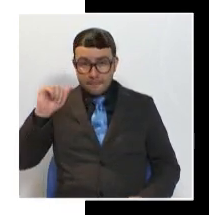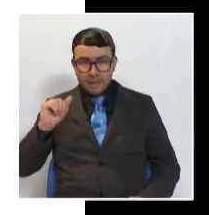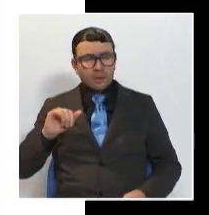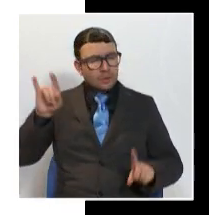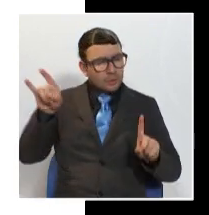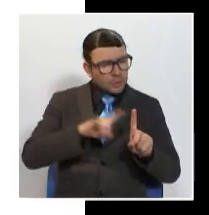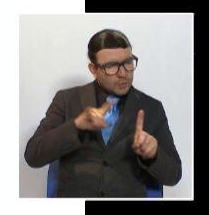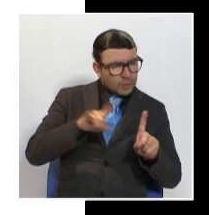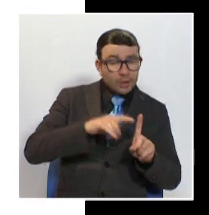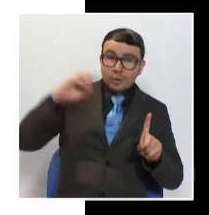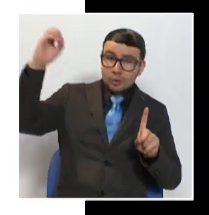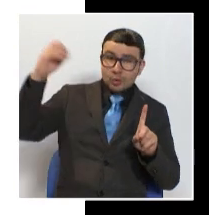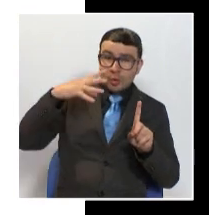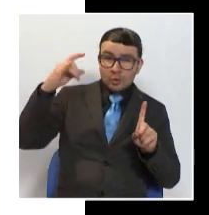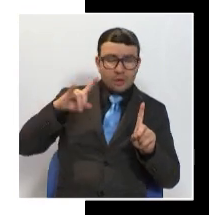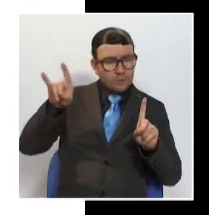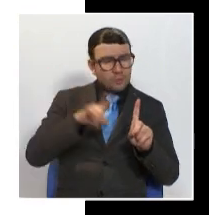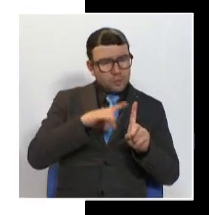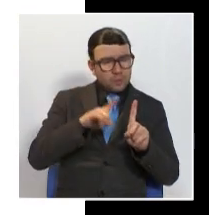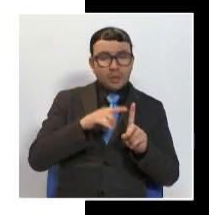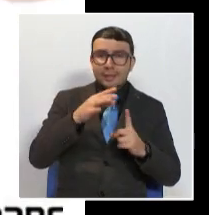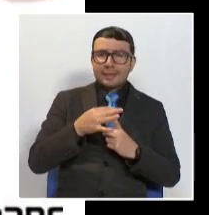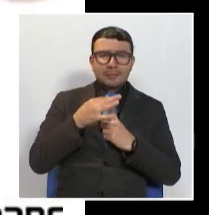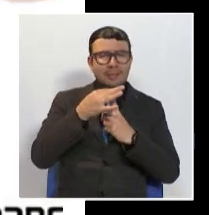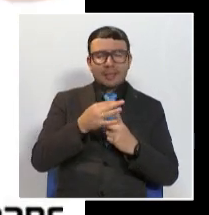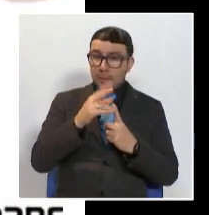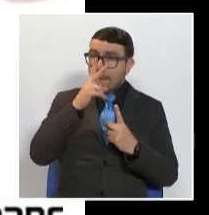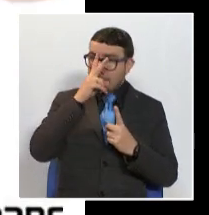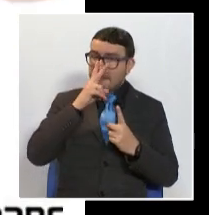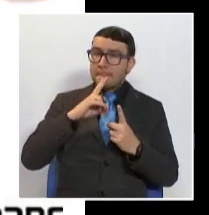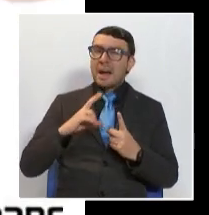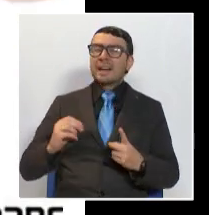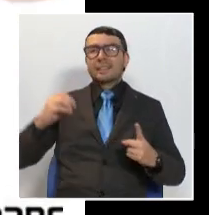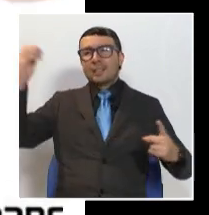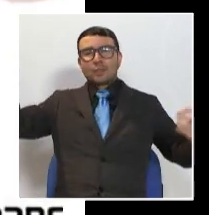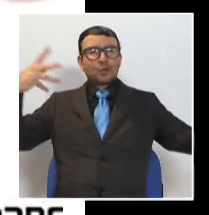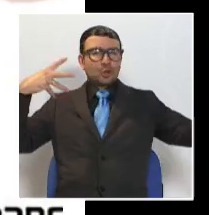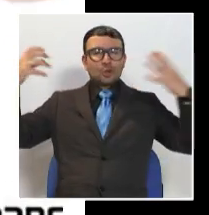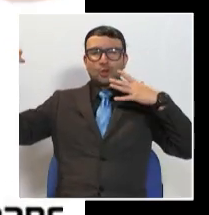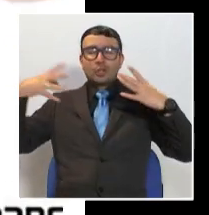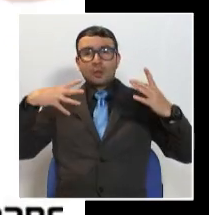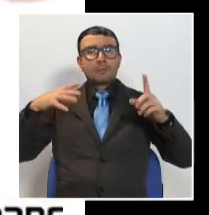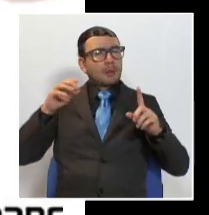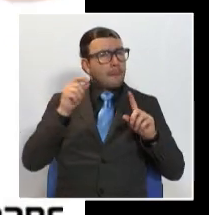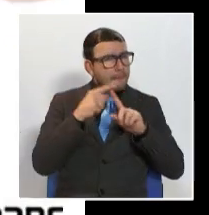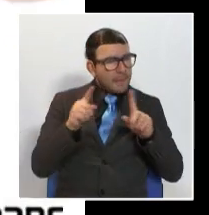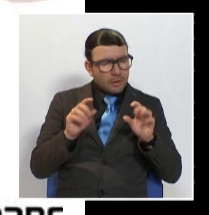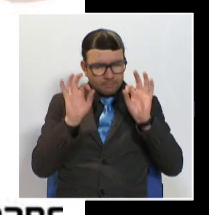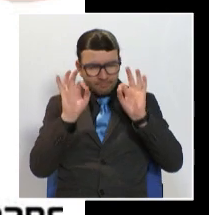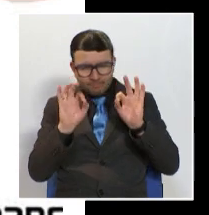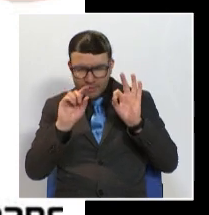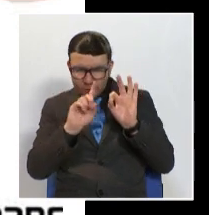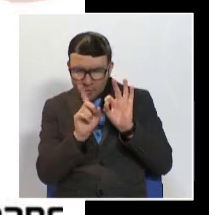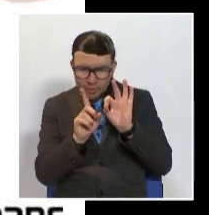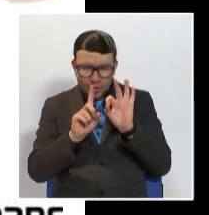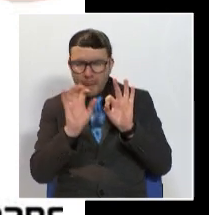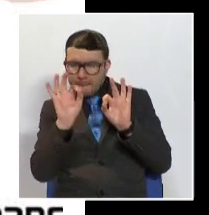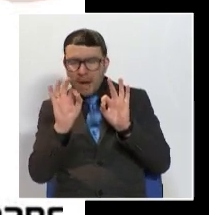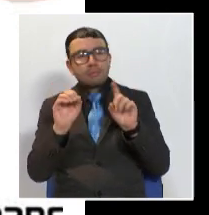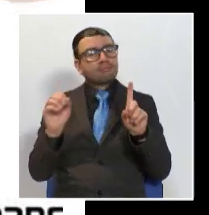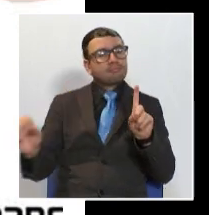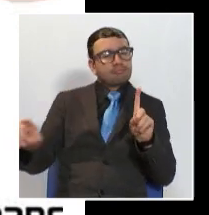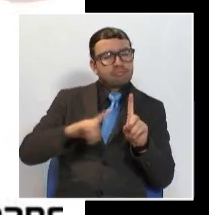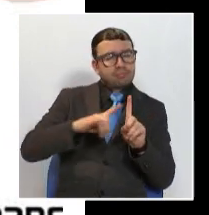radiación ultravioleta por unas cámaras especiales que parecen cámaras de bronceo, pero a unas dosis de radiación calculadas por el